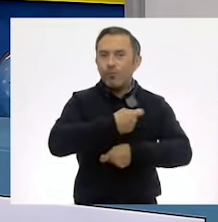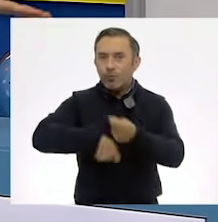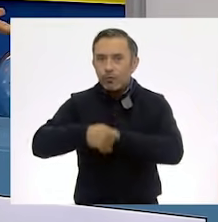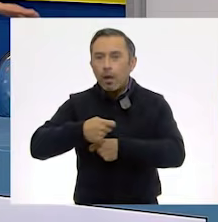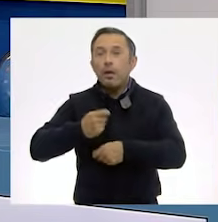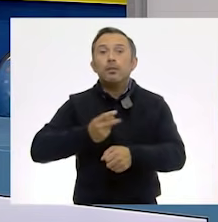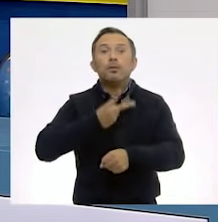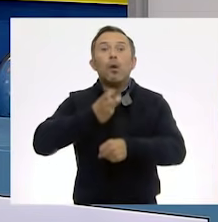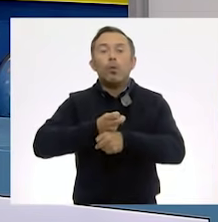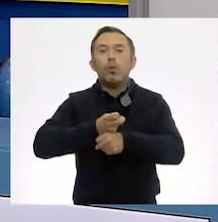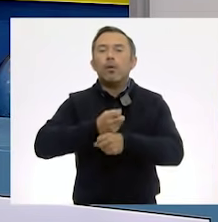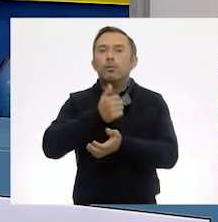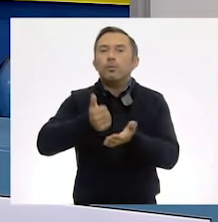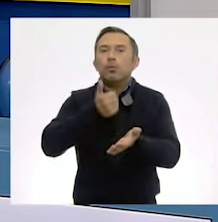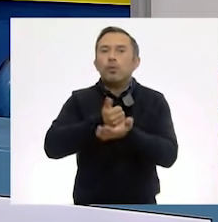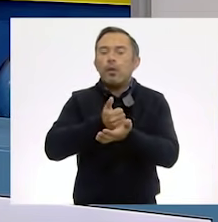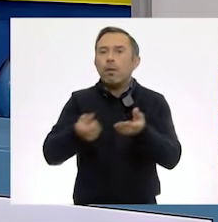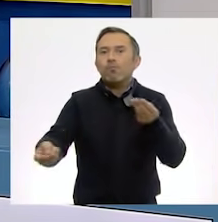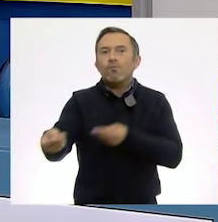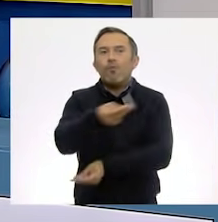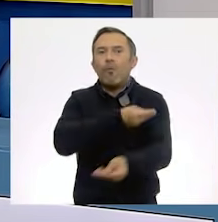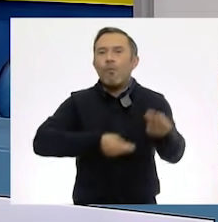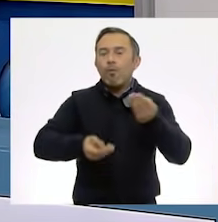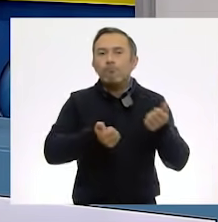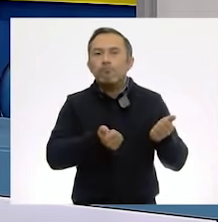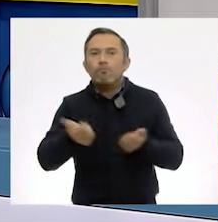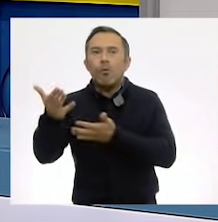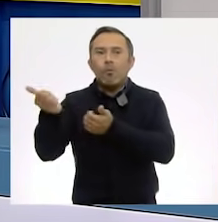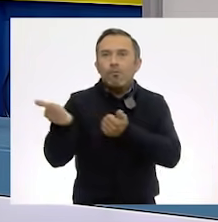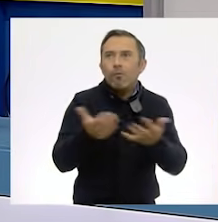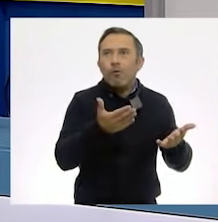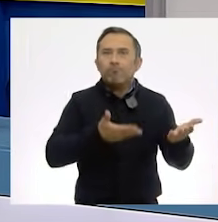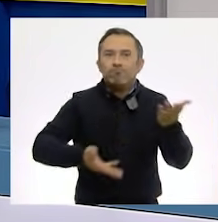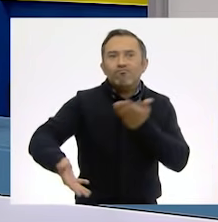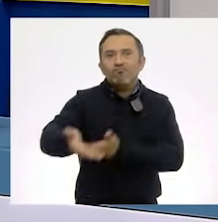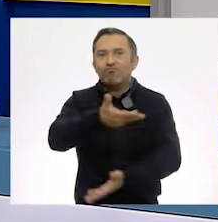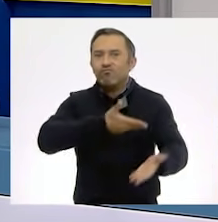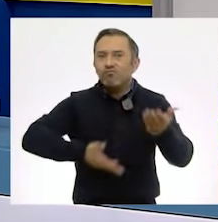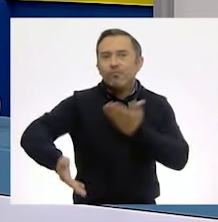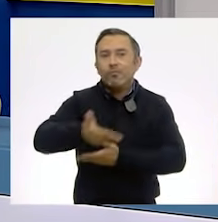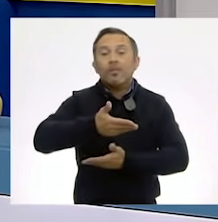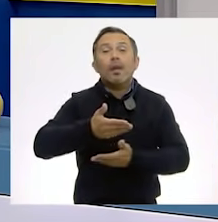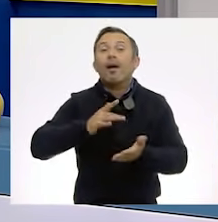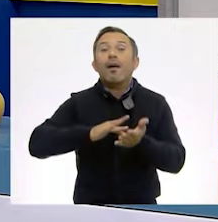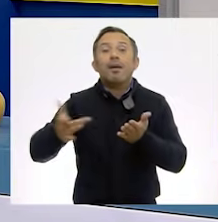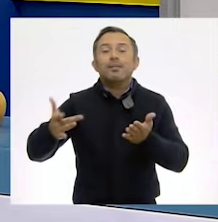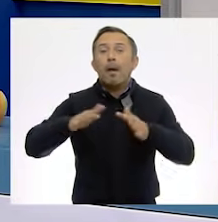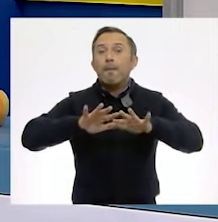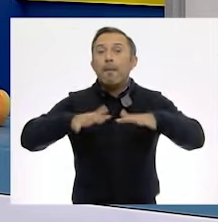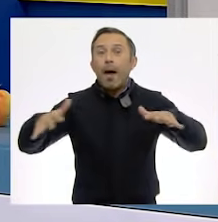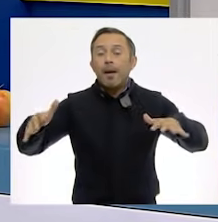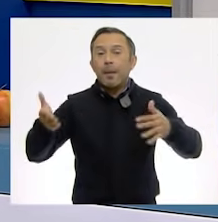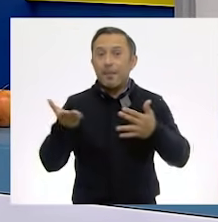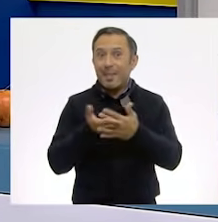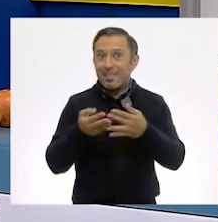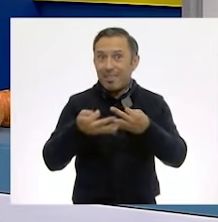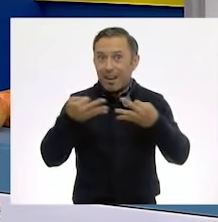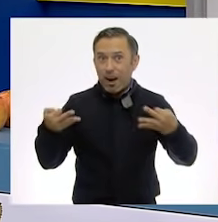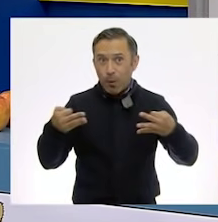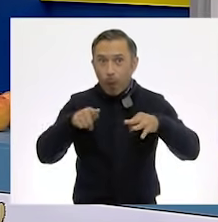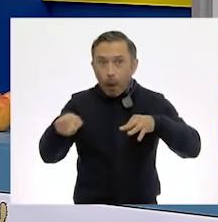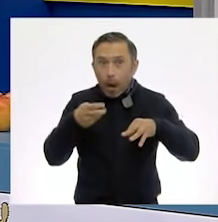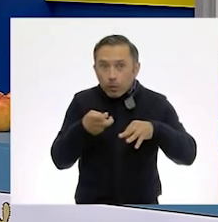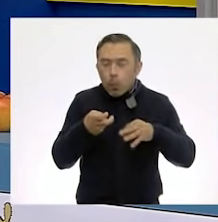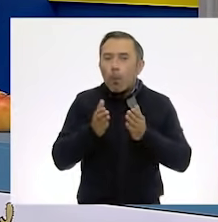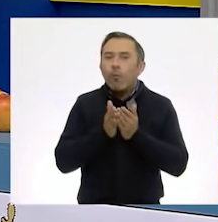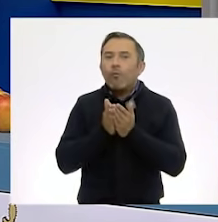y civilizaciones. Y aquí destaca el papel que desempeñó el mar Mediterráneo como la principal vía de